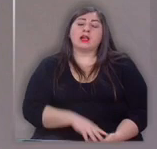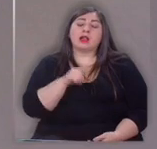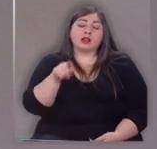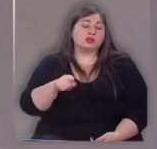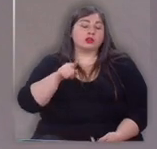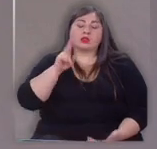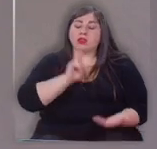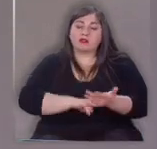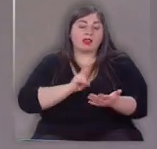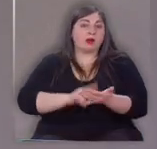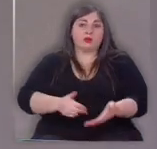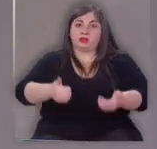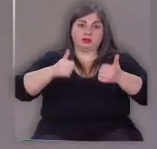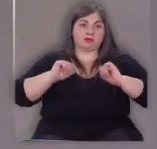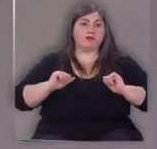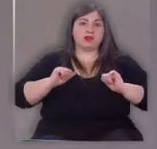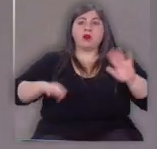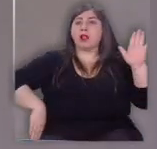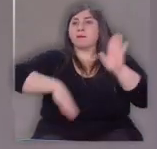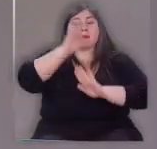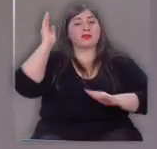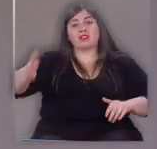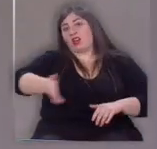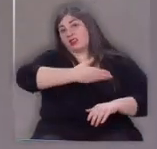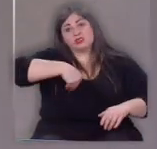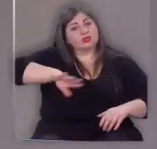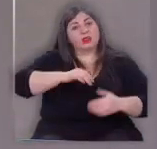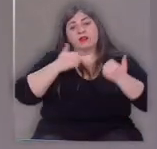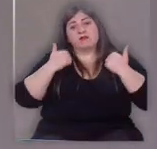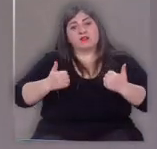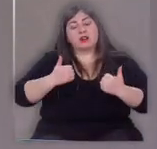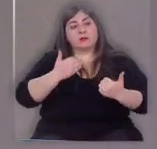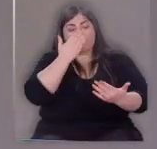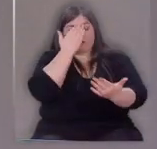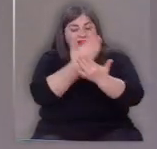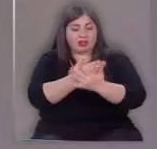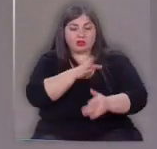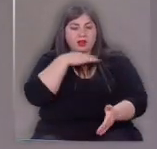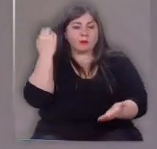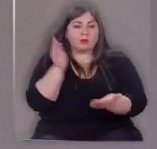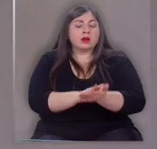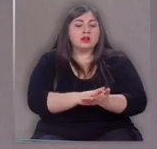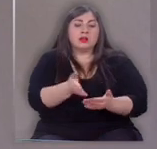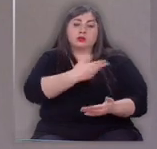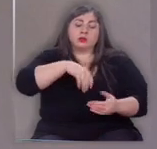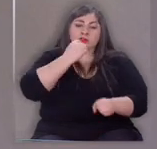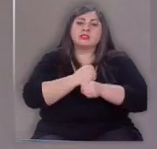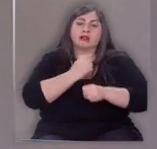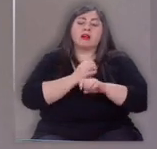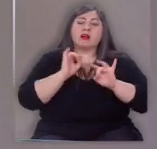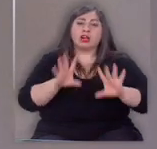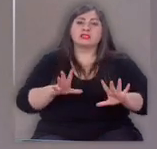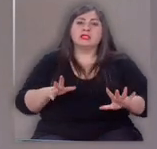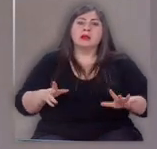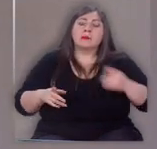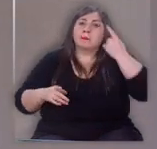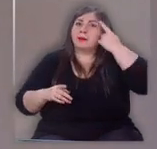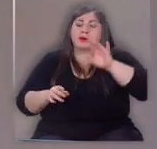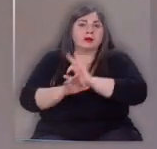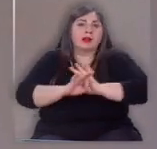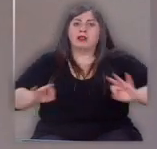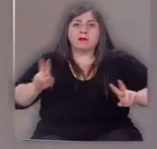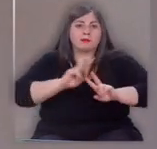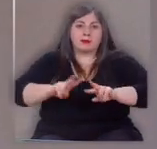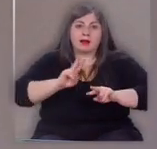Esto es realmente un desafío. La mayoría de nosotros somos bastante buenos lidiando con la muerte porque es la naturaleza de nuestro trabajo, lo manejamos, pero nadie